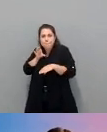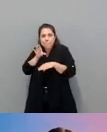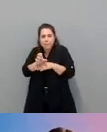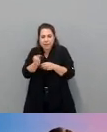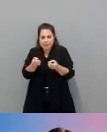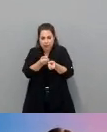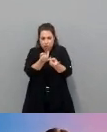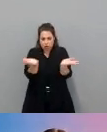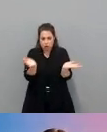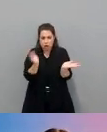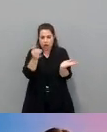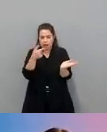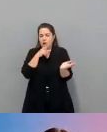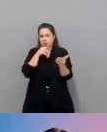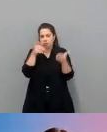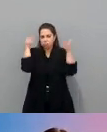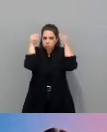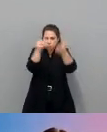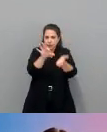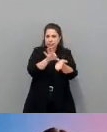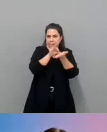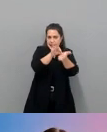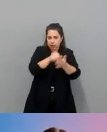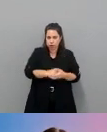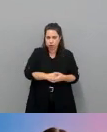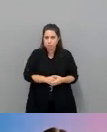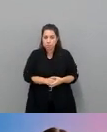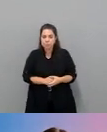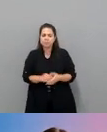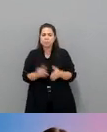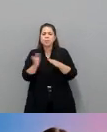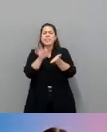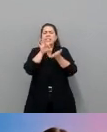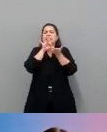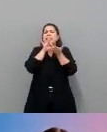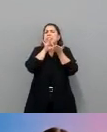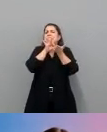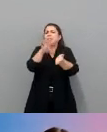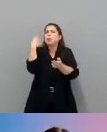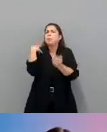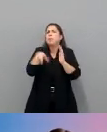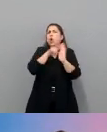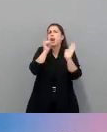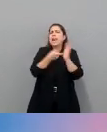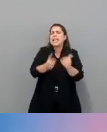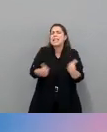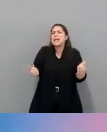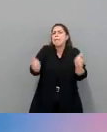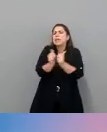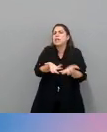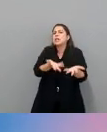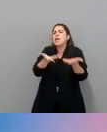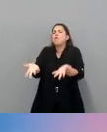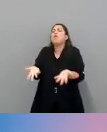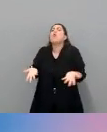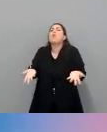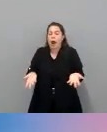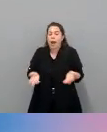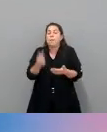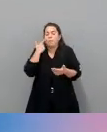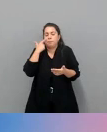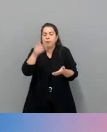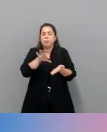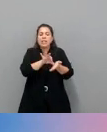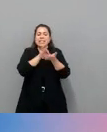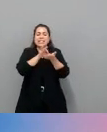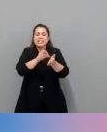a ver ahora. ¿Qué servicios se derivan de la ley de dependencia? Pues son servicios de